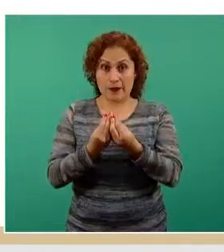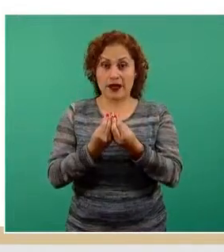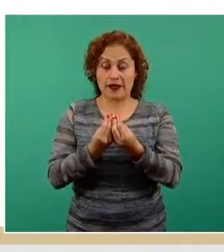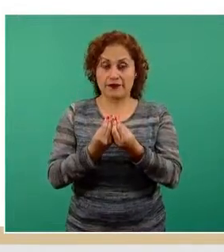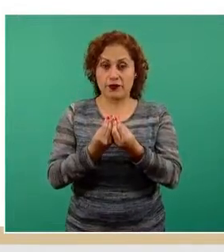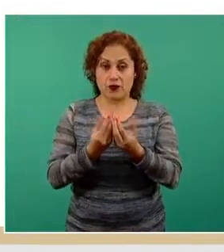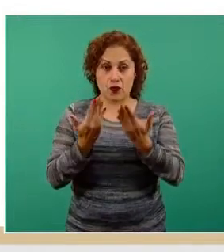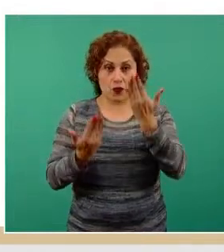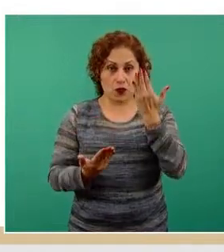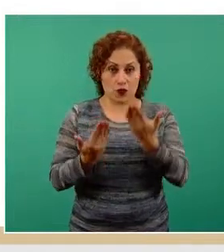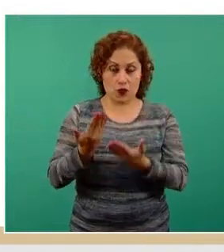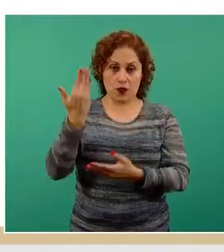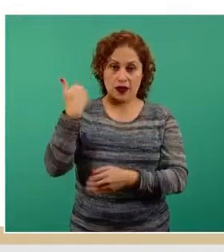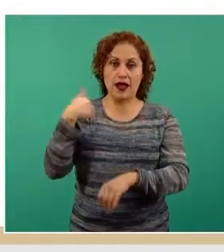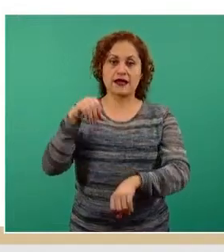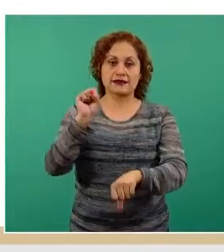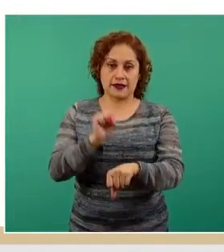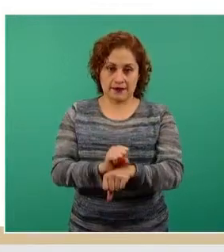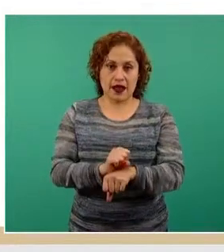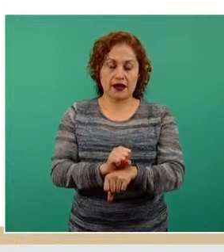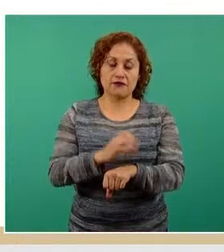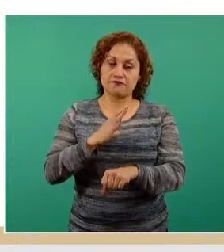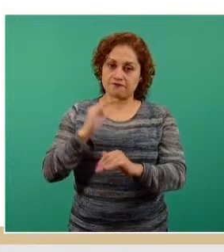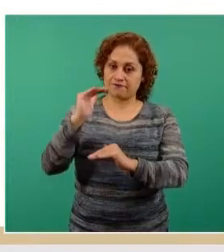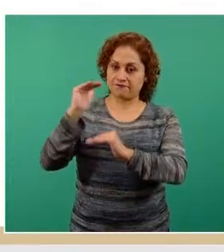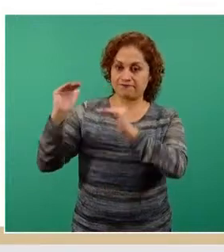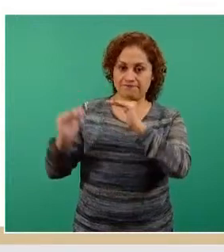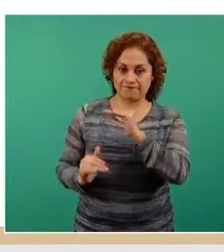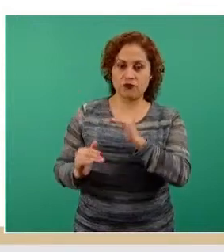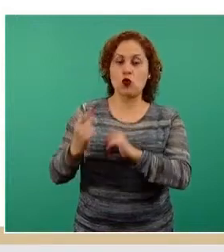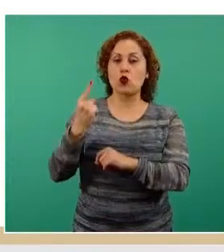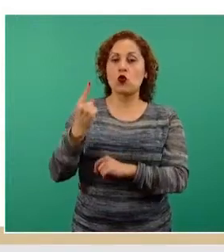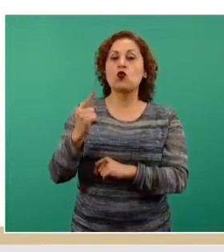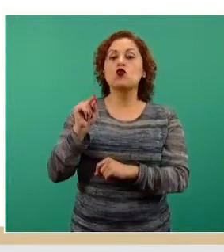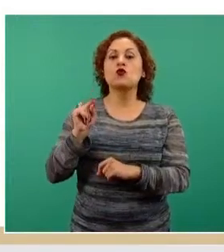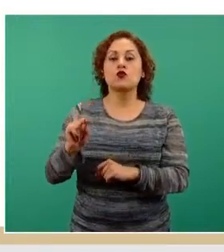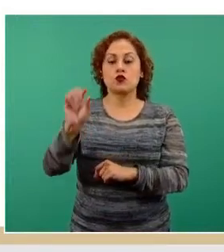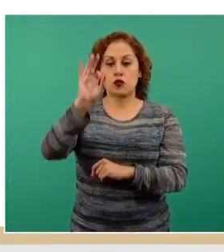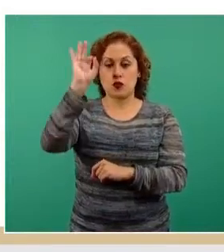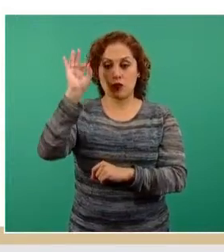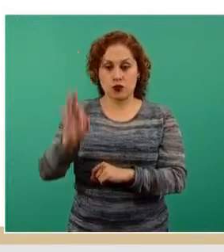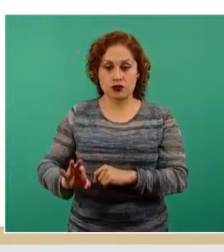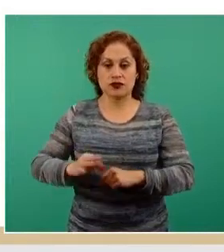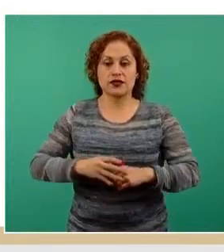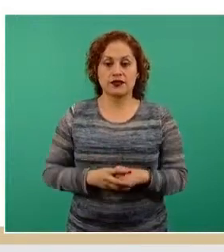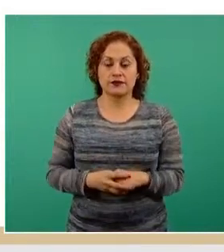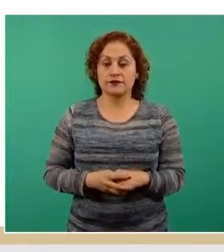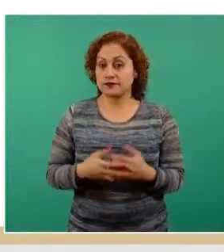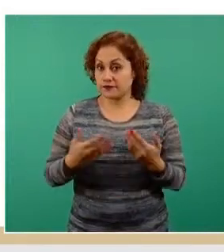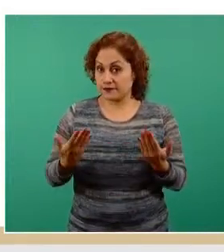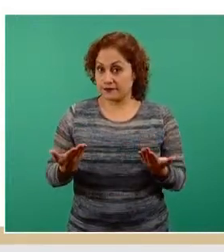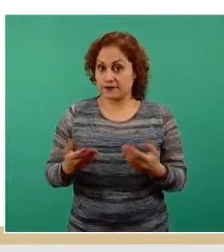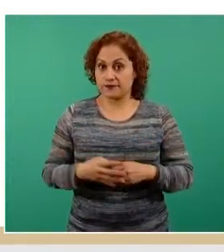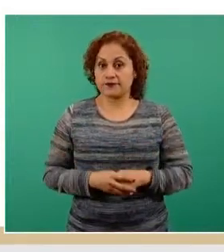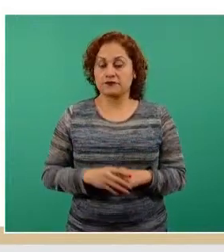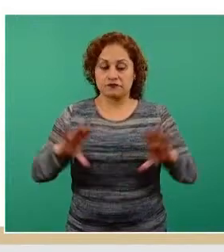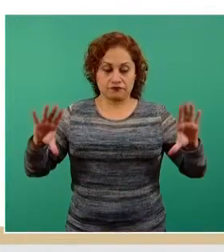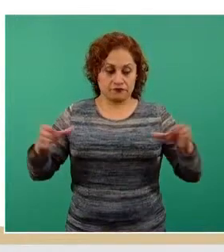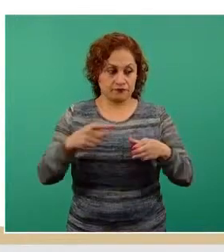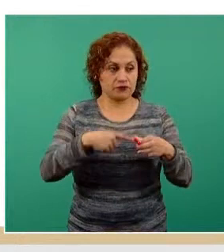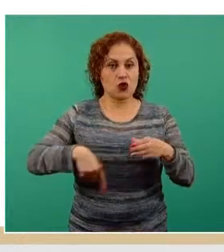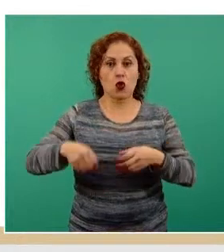semana anterior, tenemos una disminución de un punto porcentual y nos encontramos en el